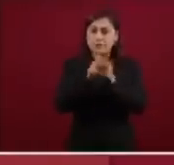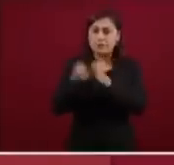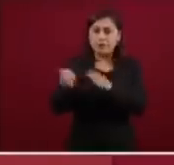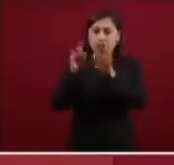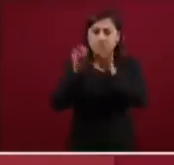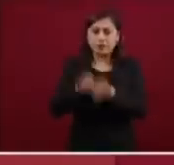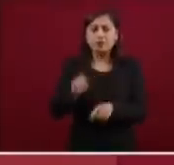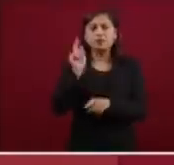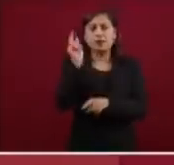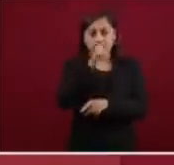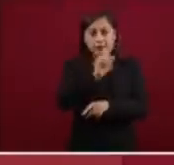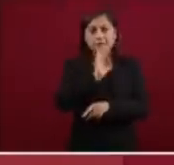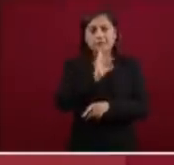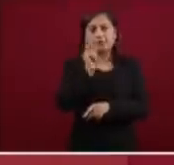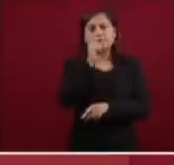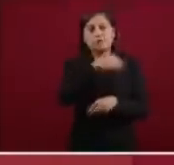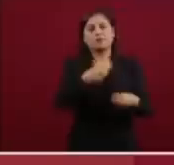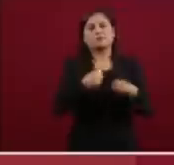mecanismos